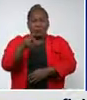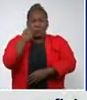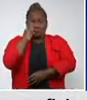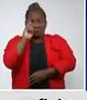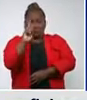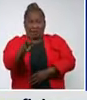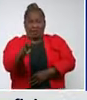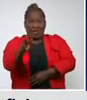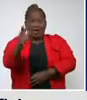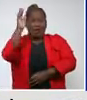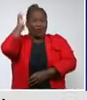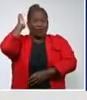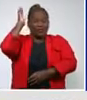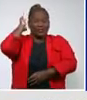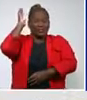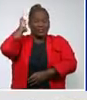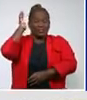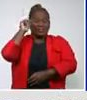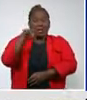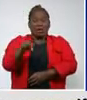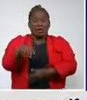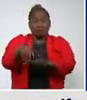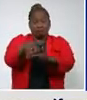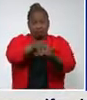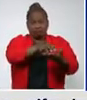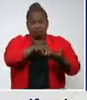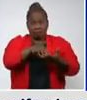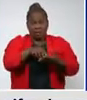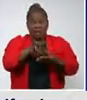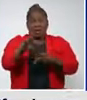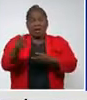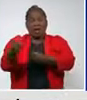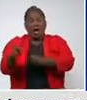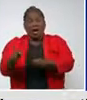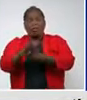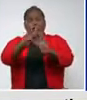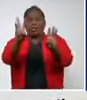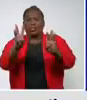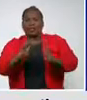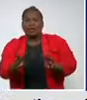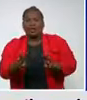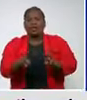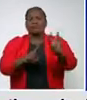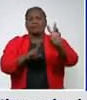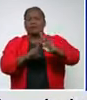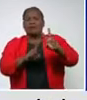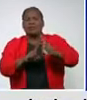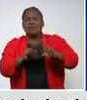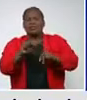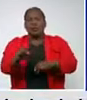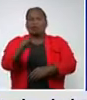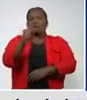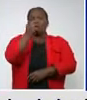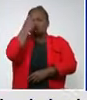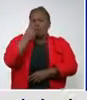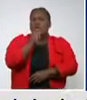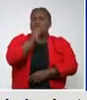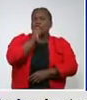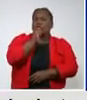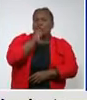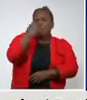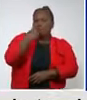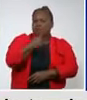prensa y que a través de los diferentes sitios que la transmiten a través de Internet, de las redes sociales, pues nos hacen llegar estas interrogantes. También a través